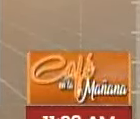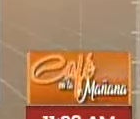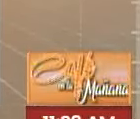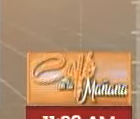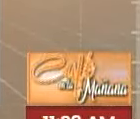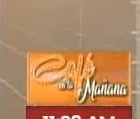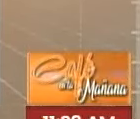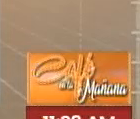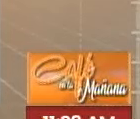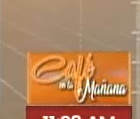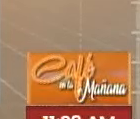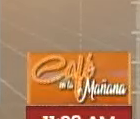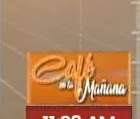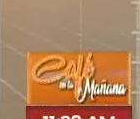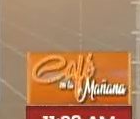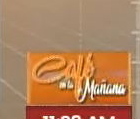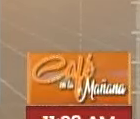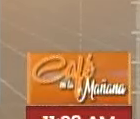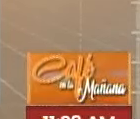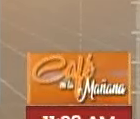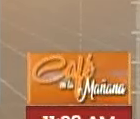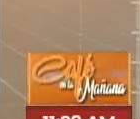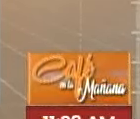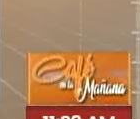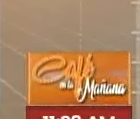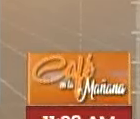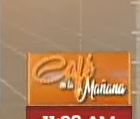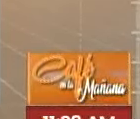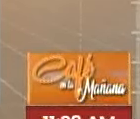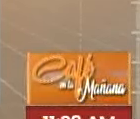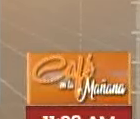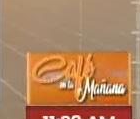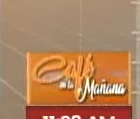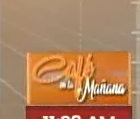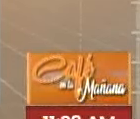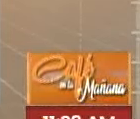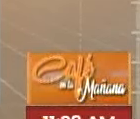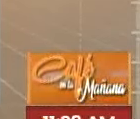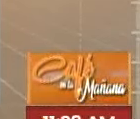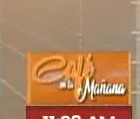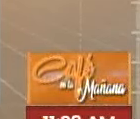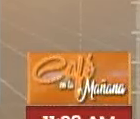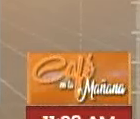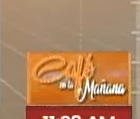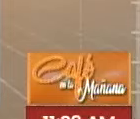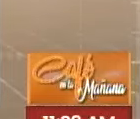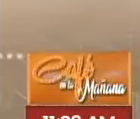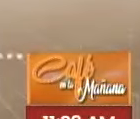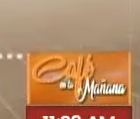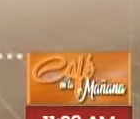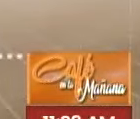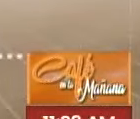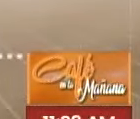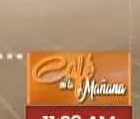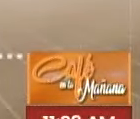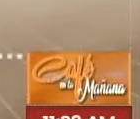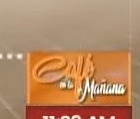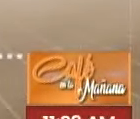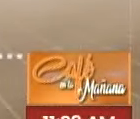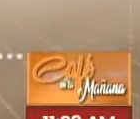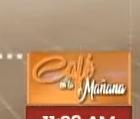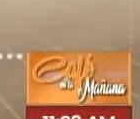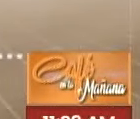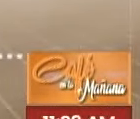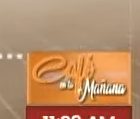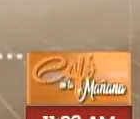aplicando medidas degradantes, dañinas e injustas que, en este medio, pretenden castigar a ciudadanos venezolanos que